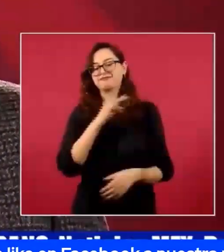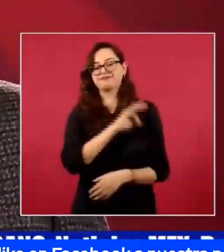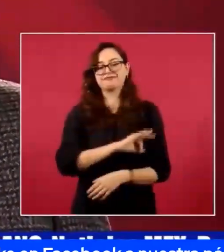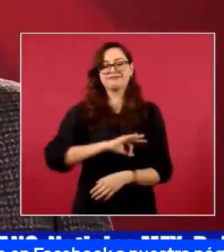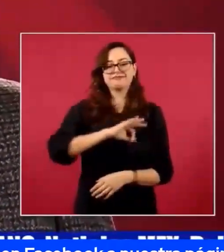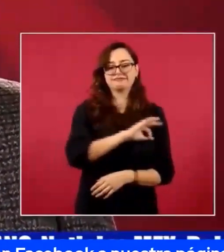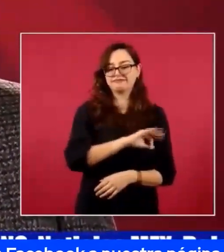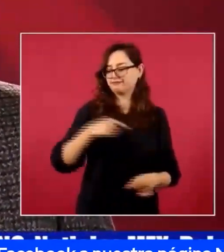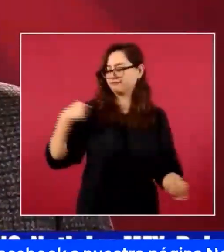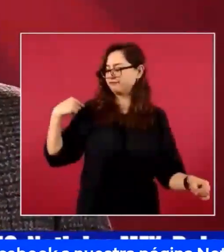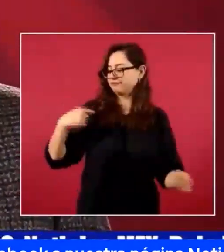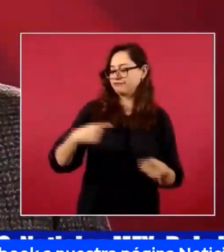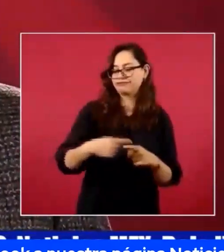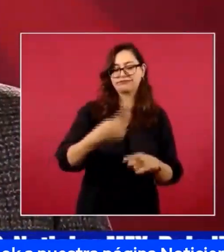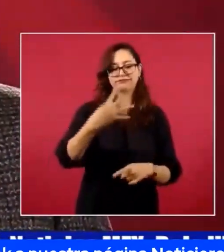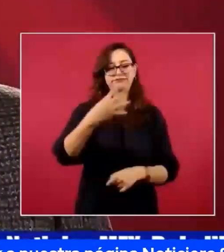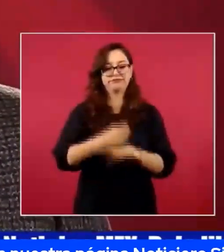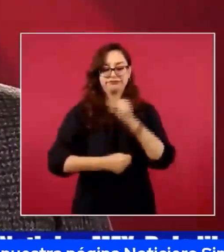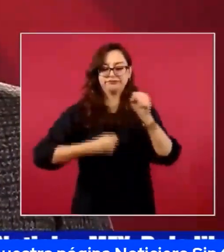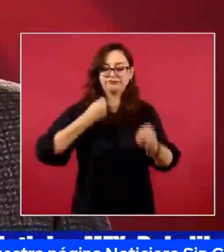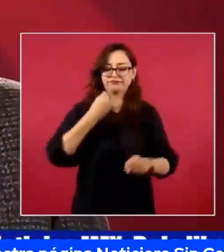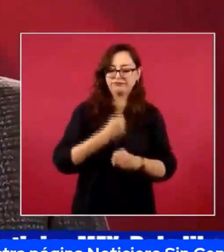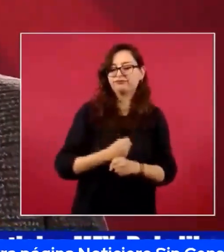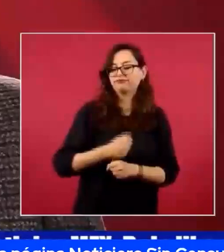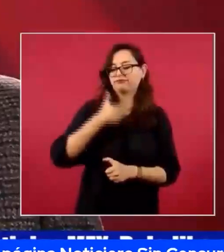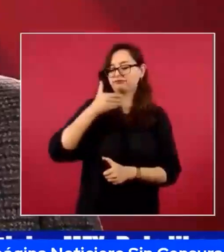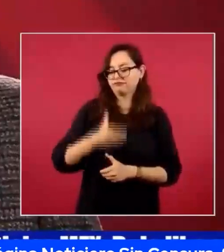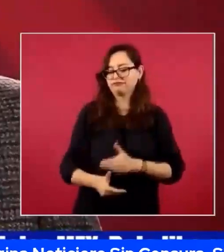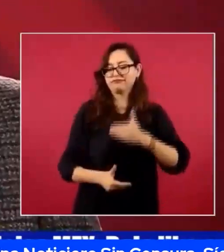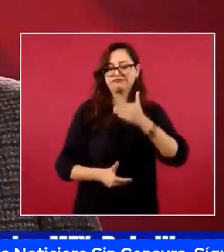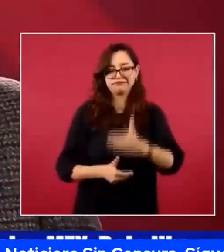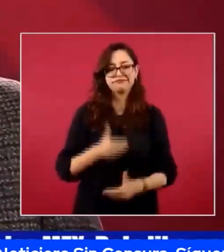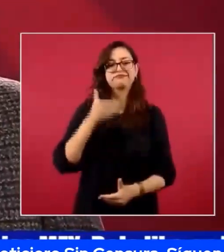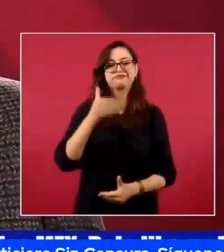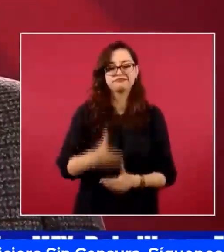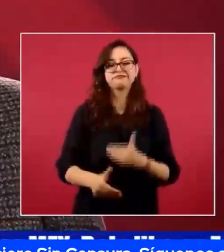el avance de la Cuarta Transformación,